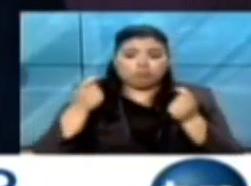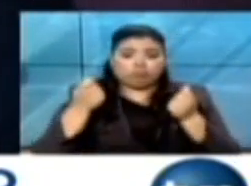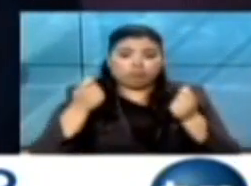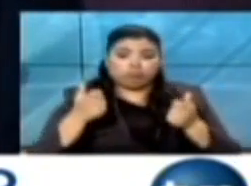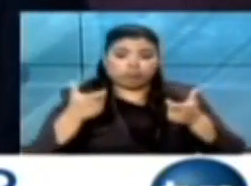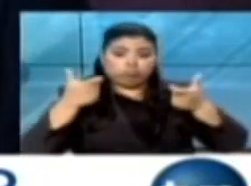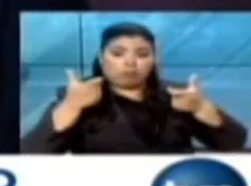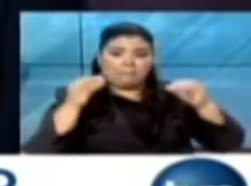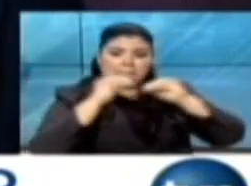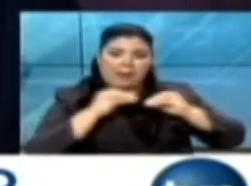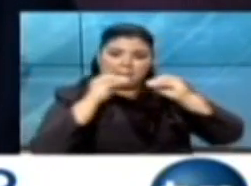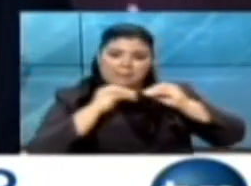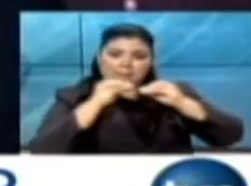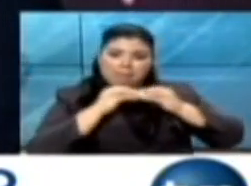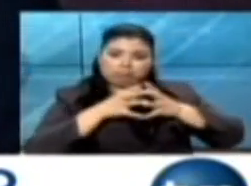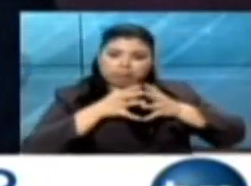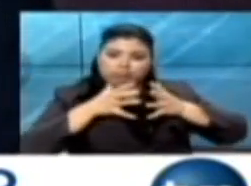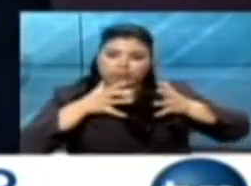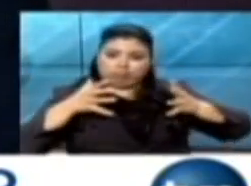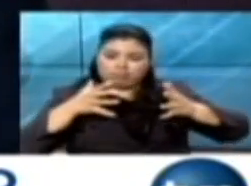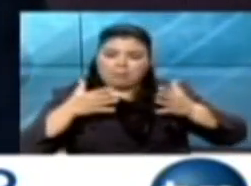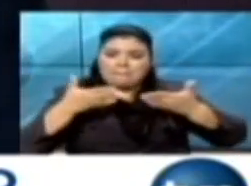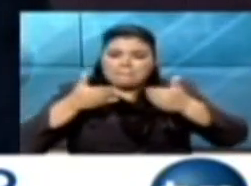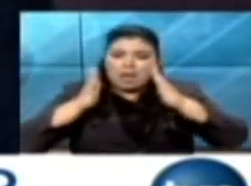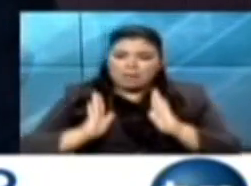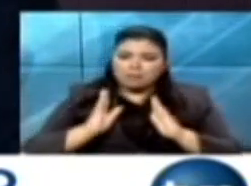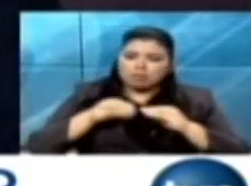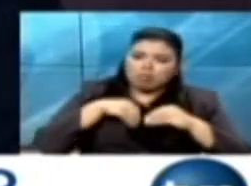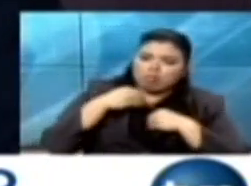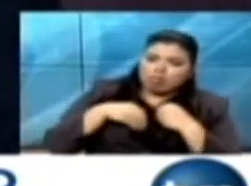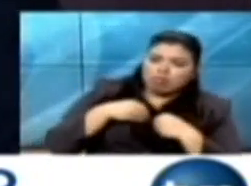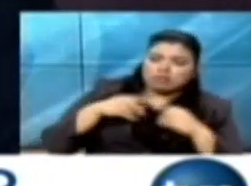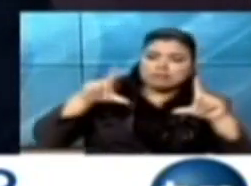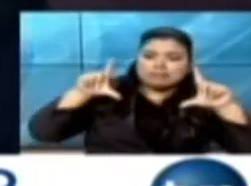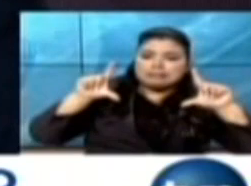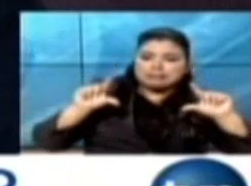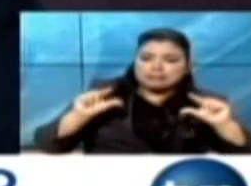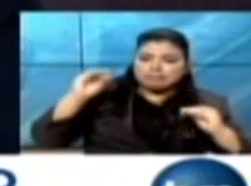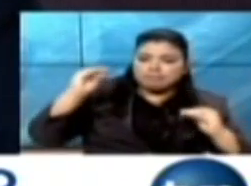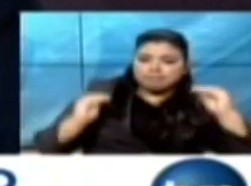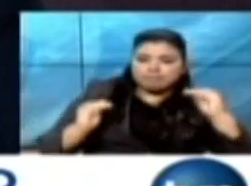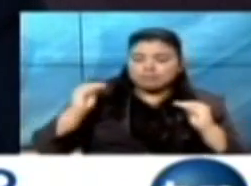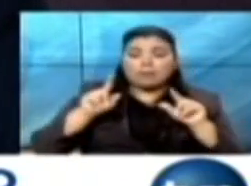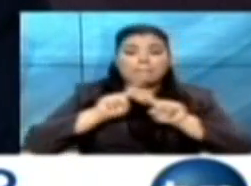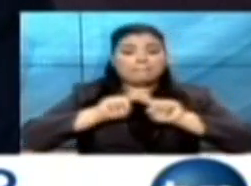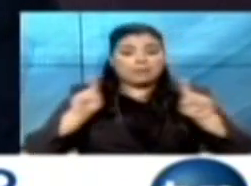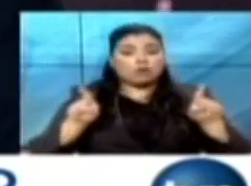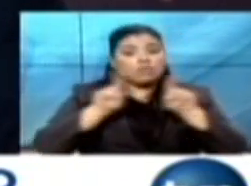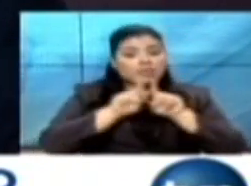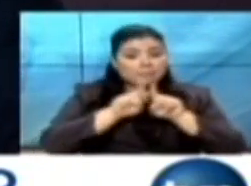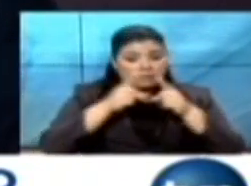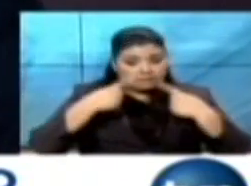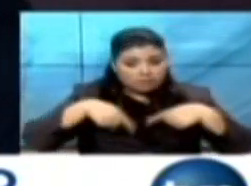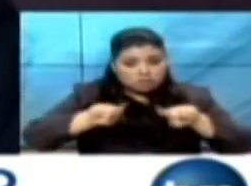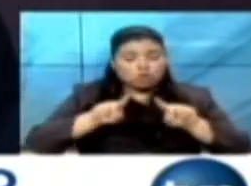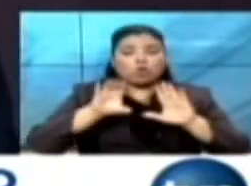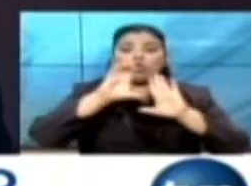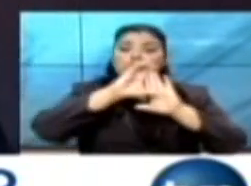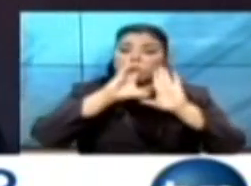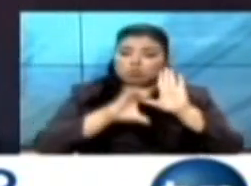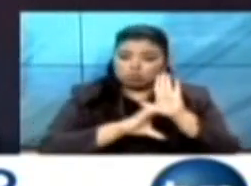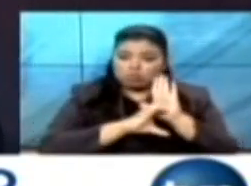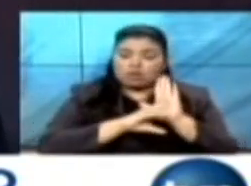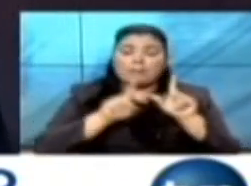mecanismo es legal. El mecanismo va a ser legal, por supuesto que sí, pero también va a ser constitucional. Es decir,